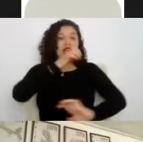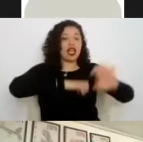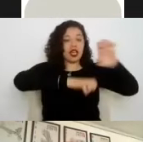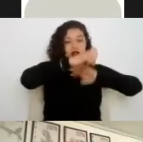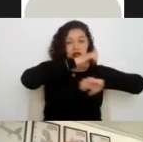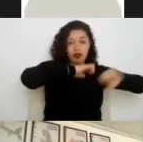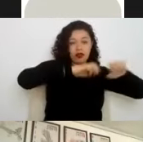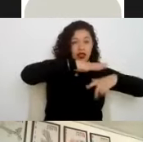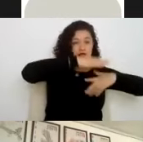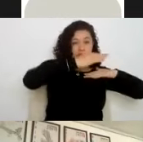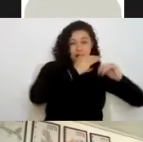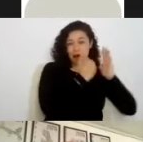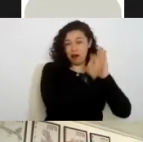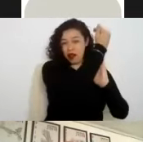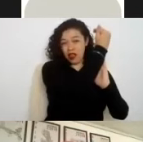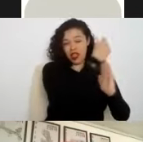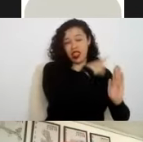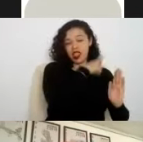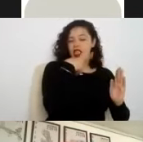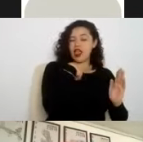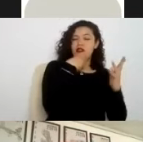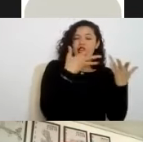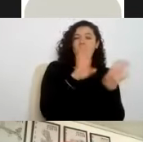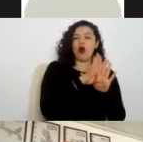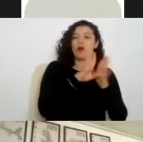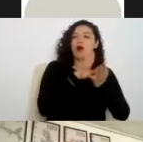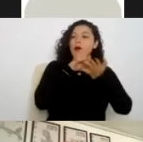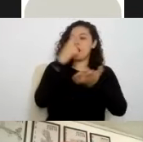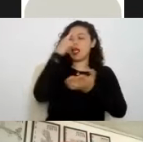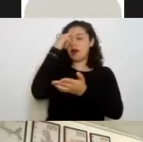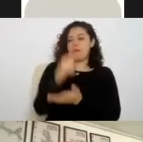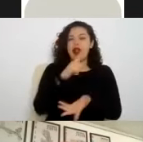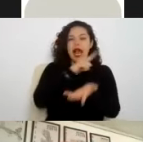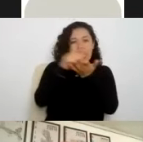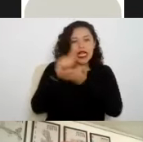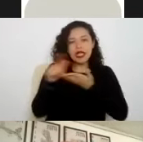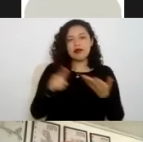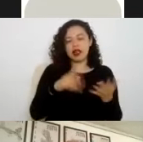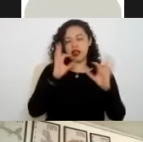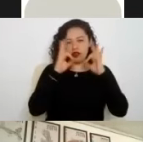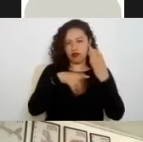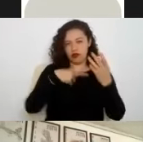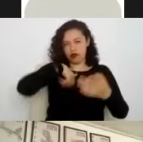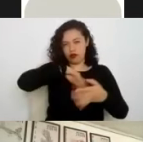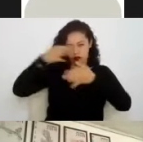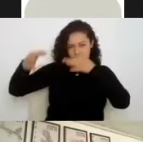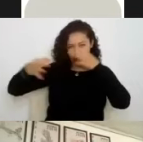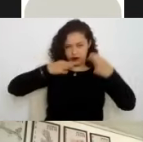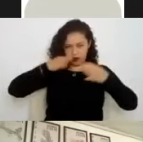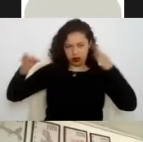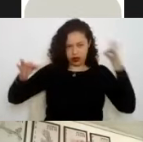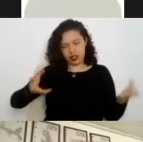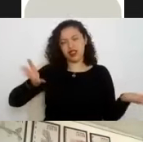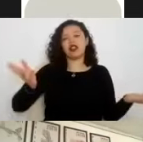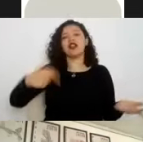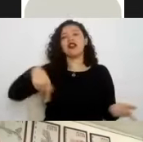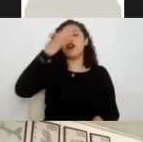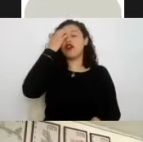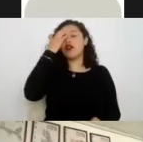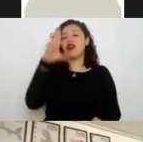compensarlas. Entonces entran en este mercado de bonos de carbono que con esta campaña nos dimos cuenta que mucha gente ni siquiera las conoce. Y esto pasa